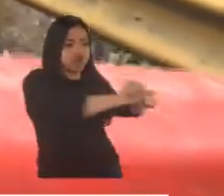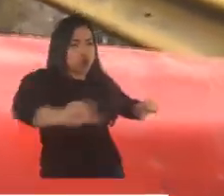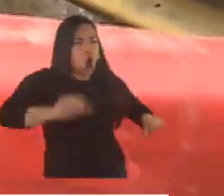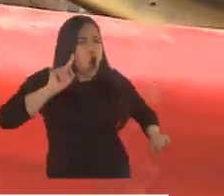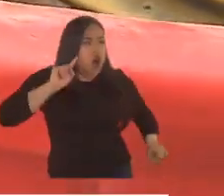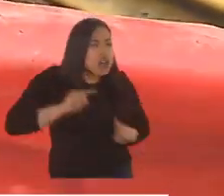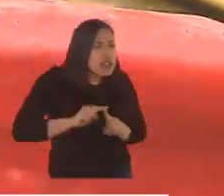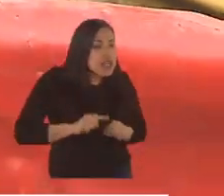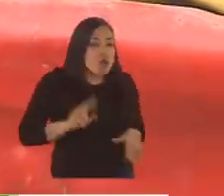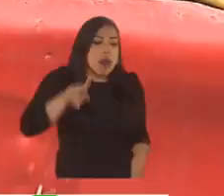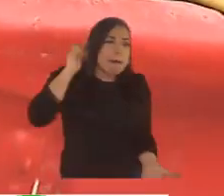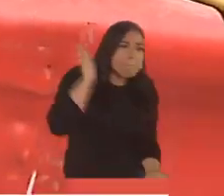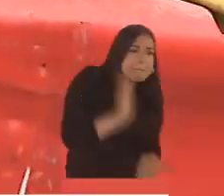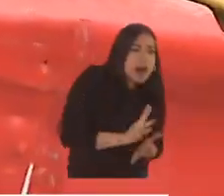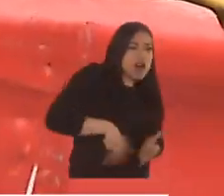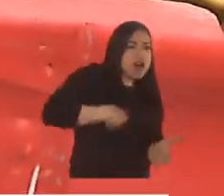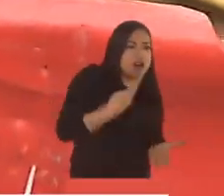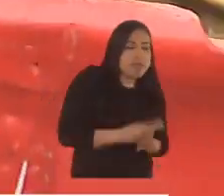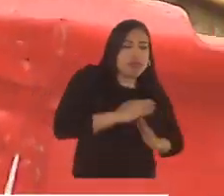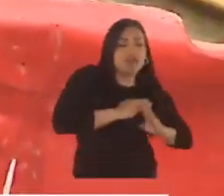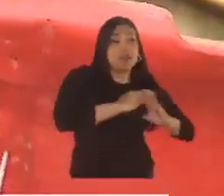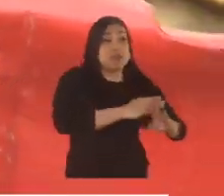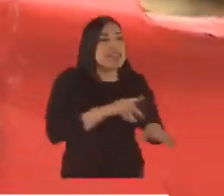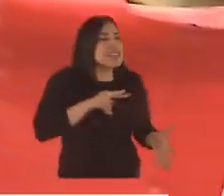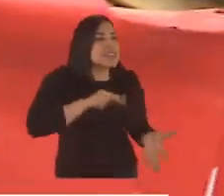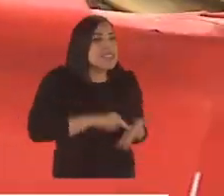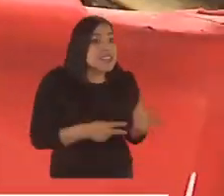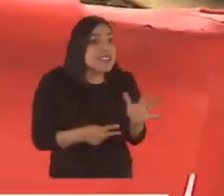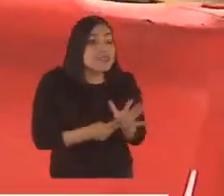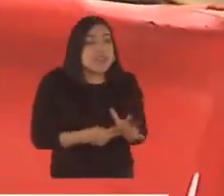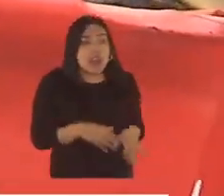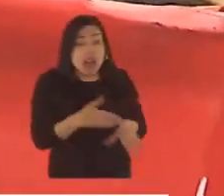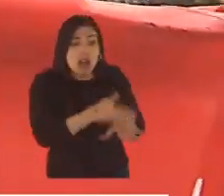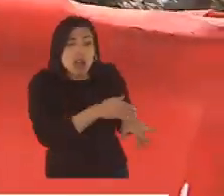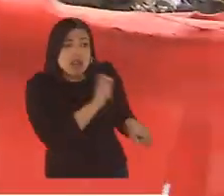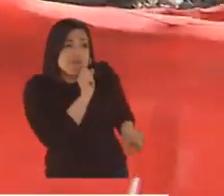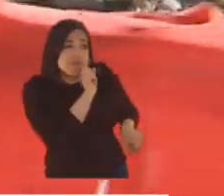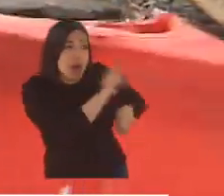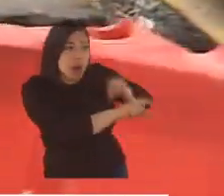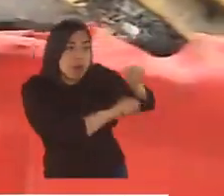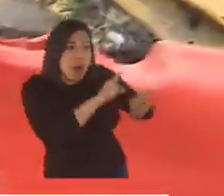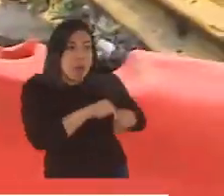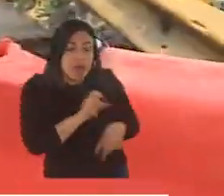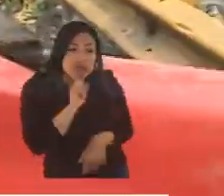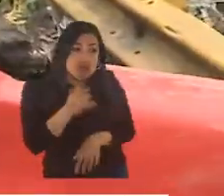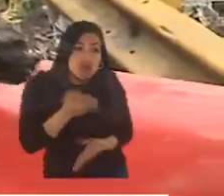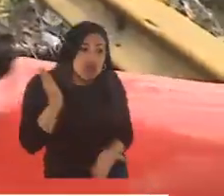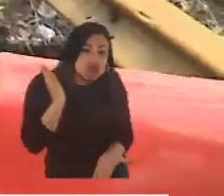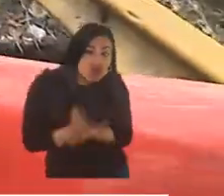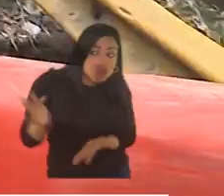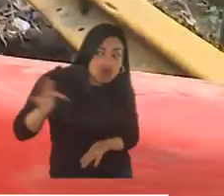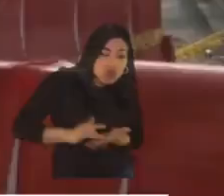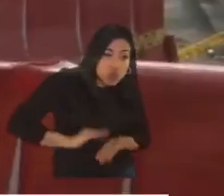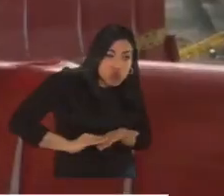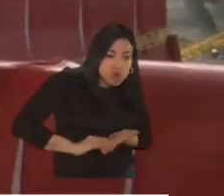evitar los accidentes. Eso quiere decir que nosotros preguntamos y sí nos cumplieron.